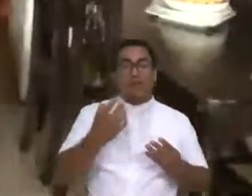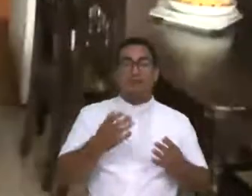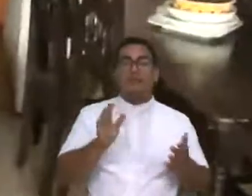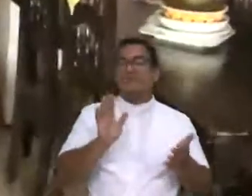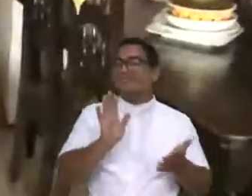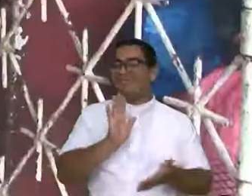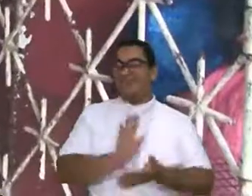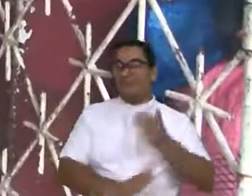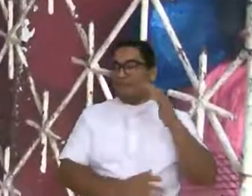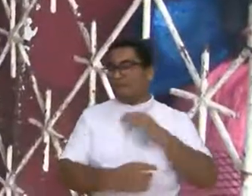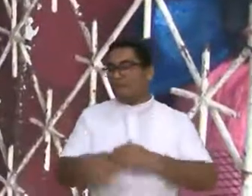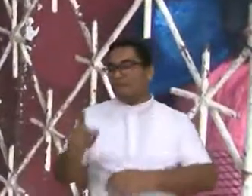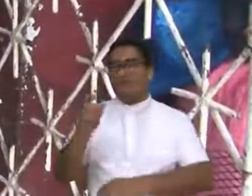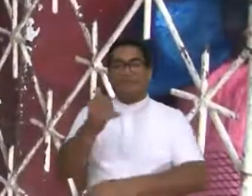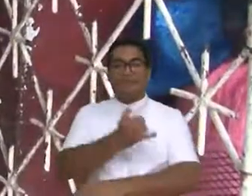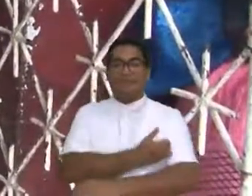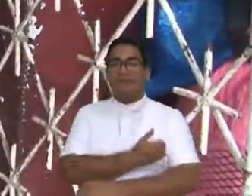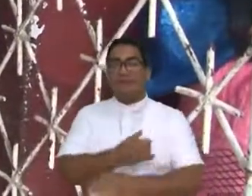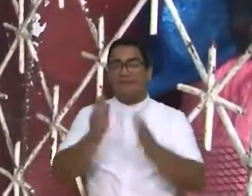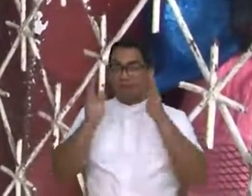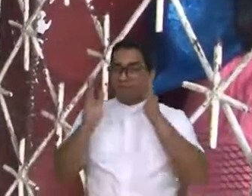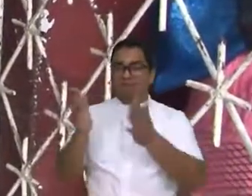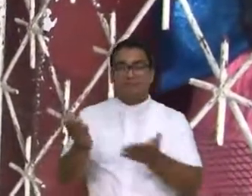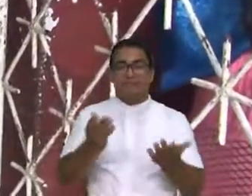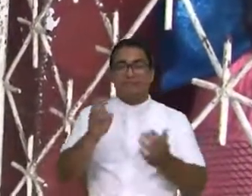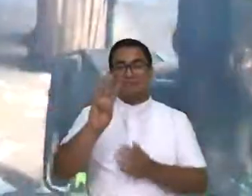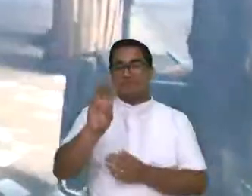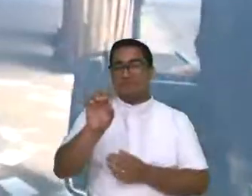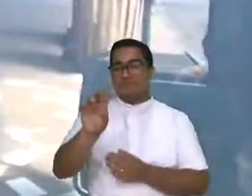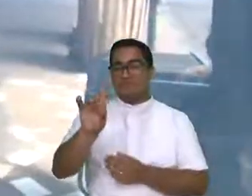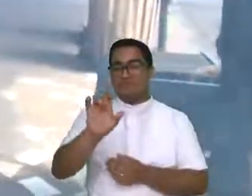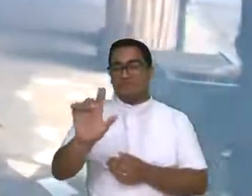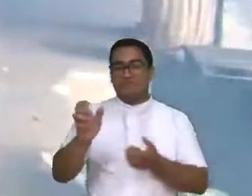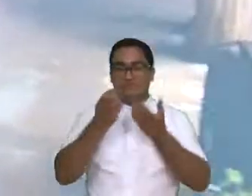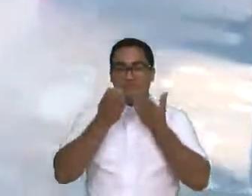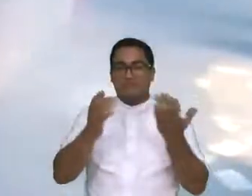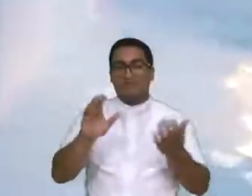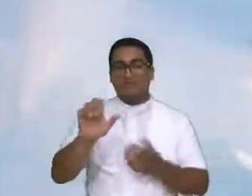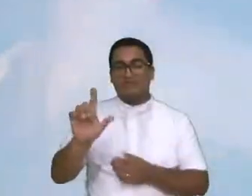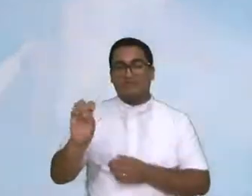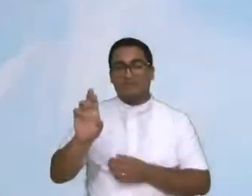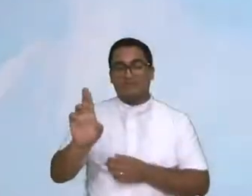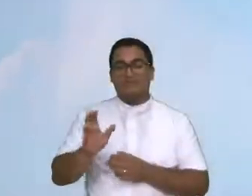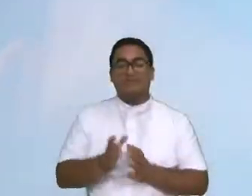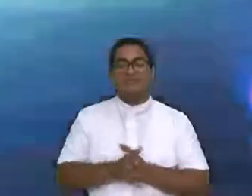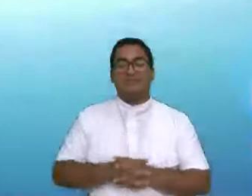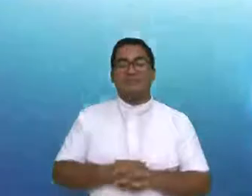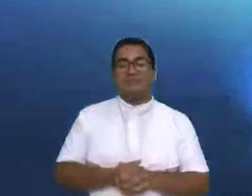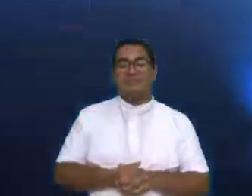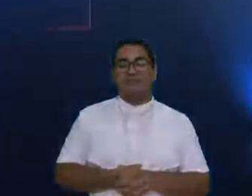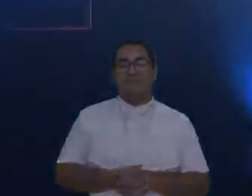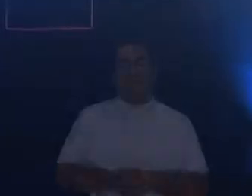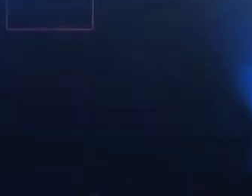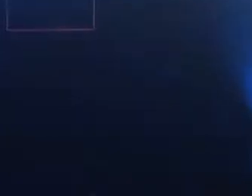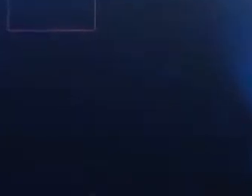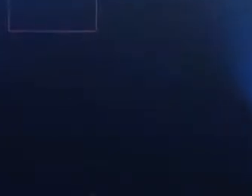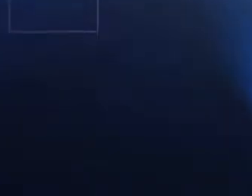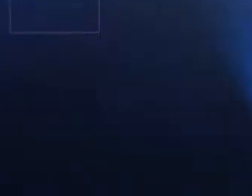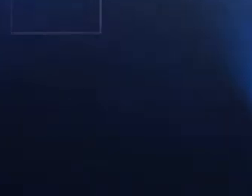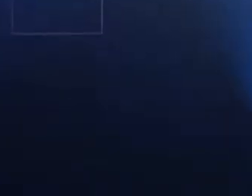salud más cercana para su debida atención. Con cámara de Wendell Noguera, para el canal parlamentario les informó Elmer Marcia.